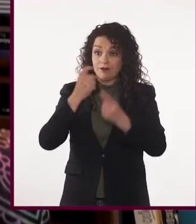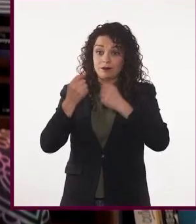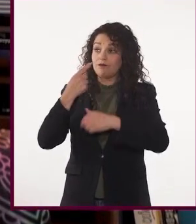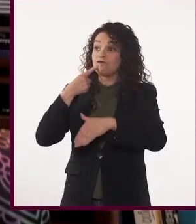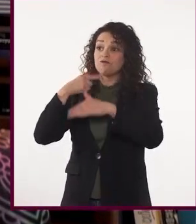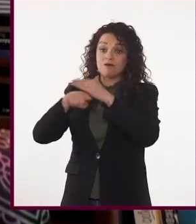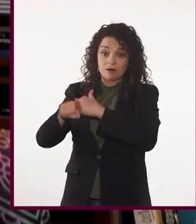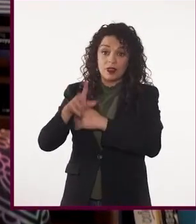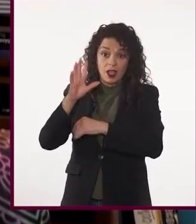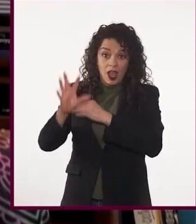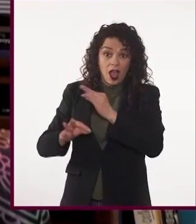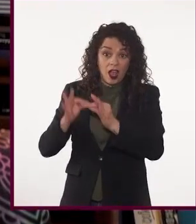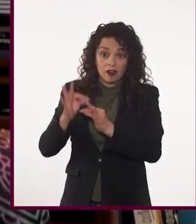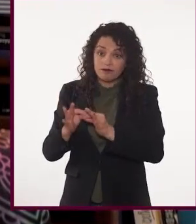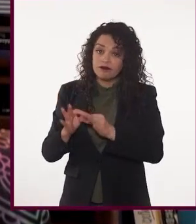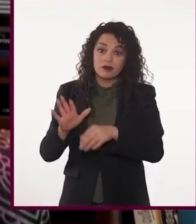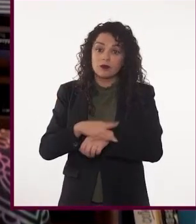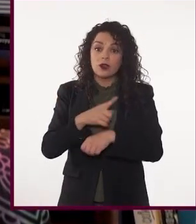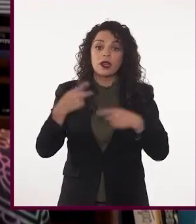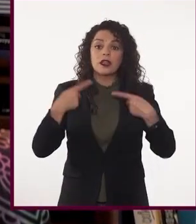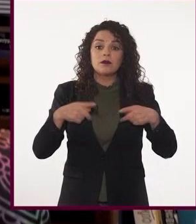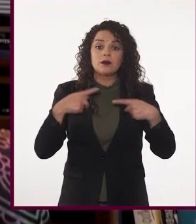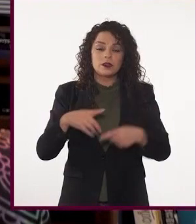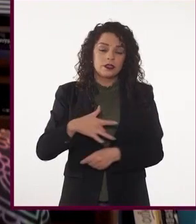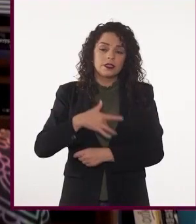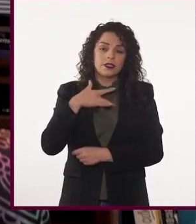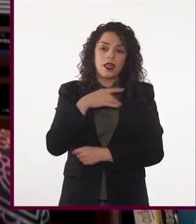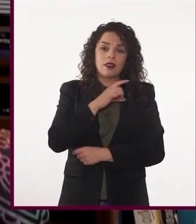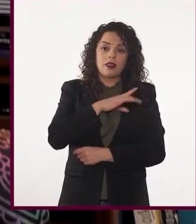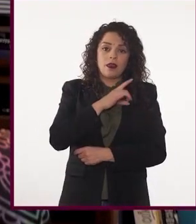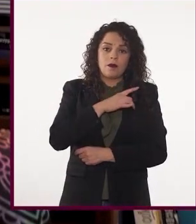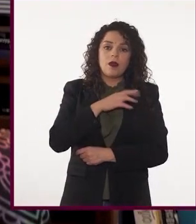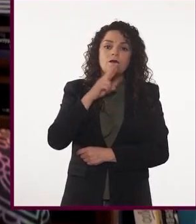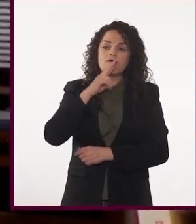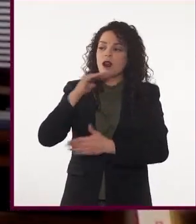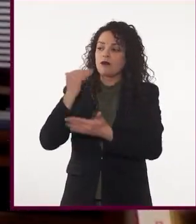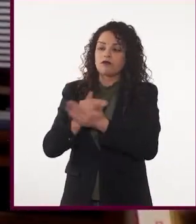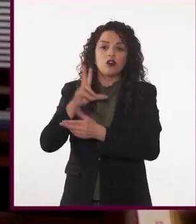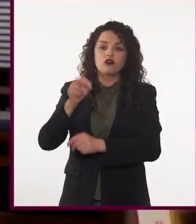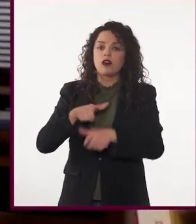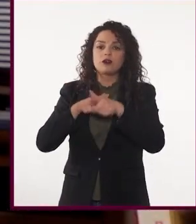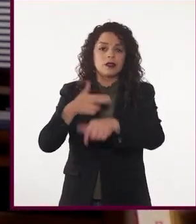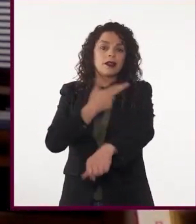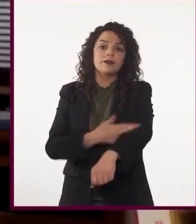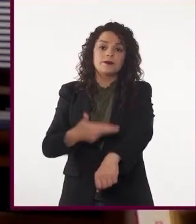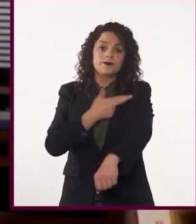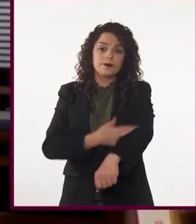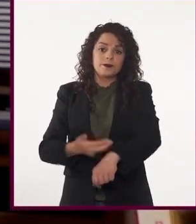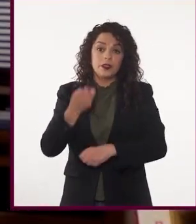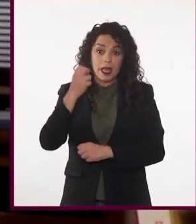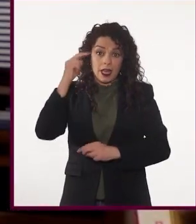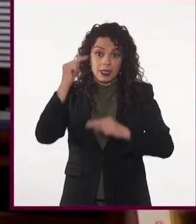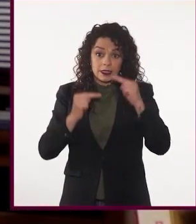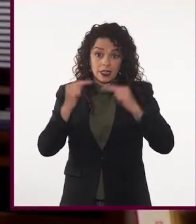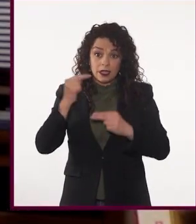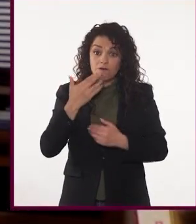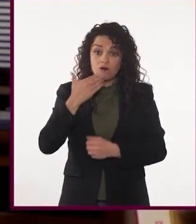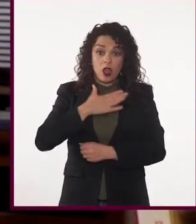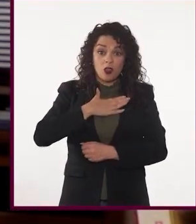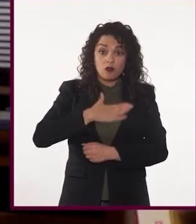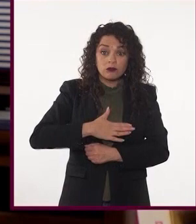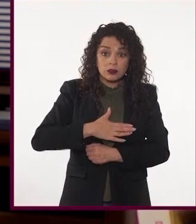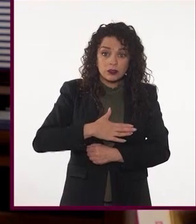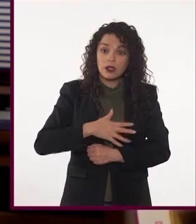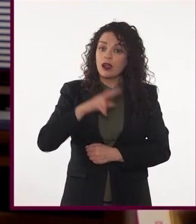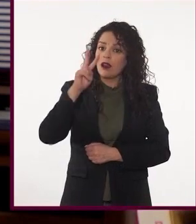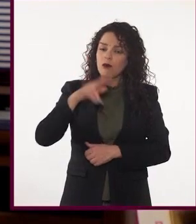completan porque las personas agredidas temen represalias y no siguen con el proceso. Este nivel de impunidad tiene graves efectos para la vida de